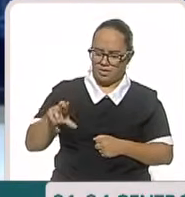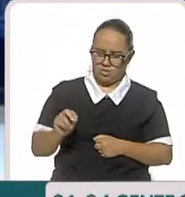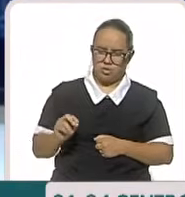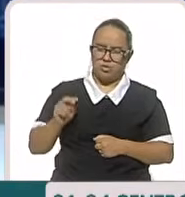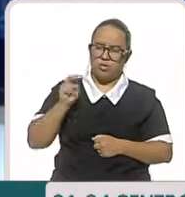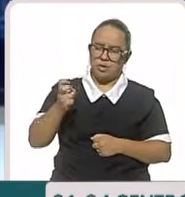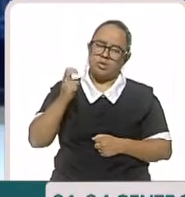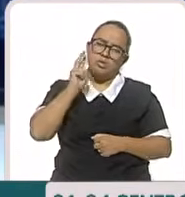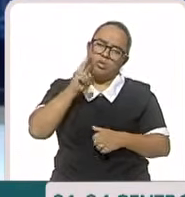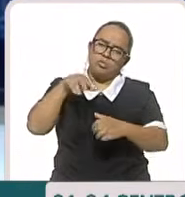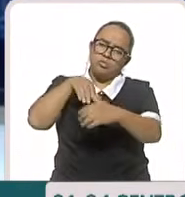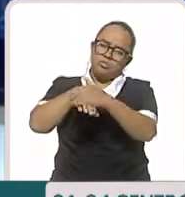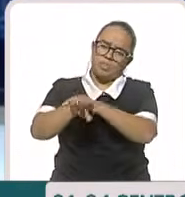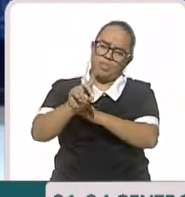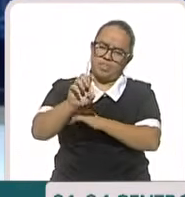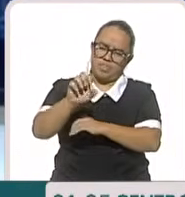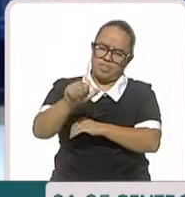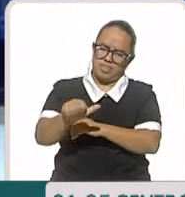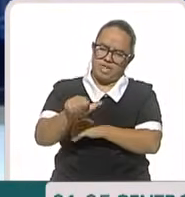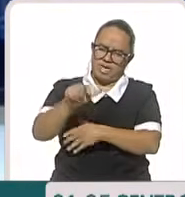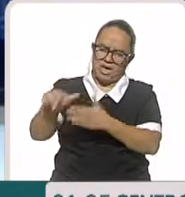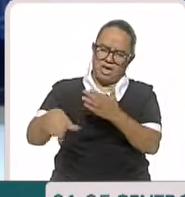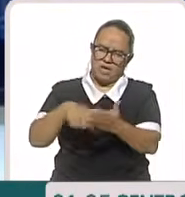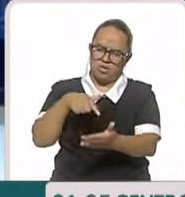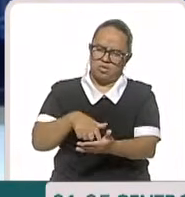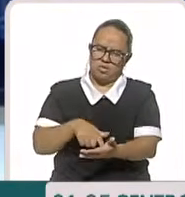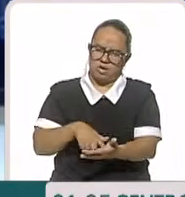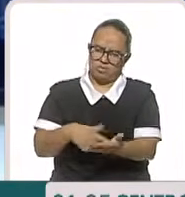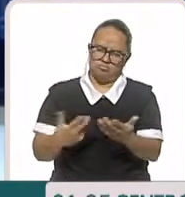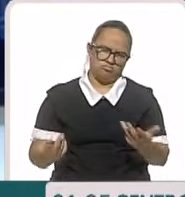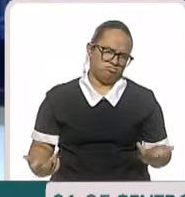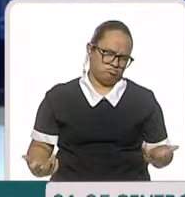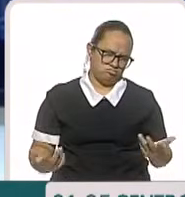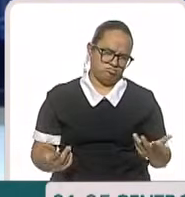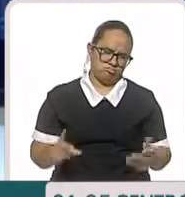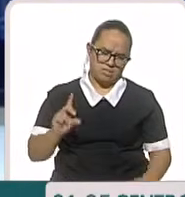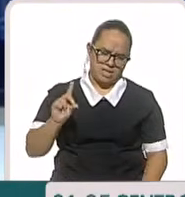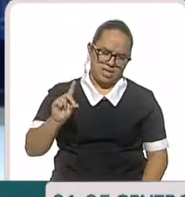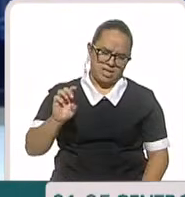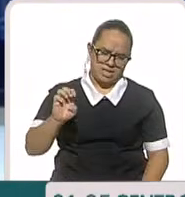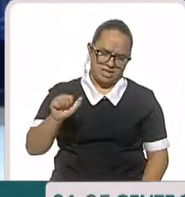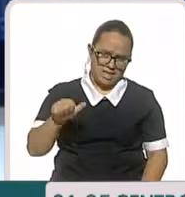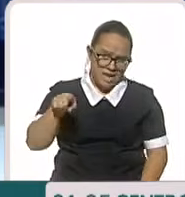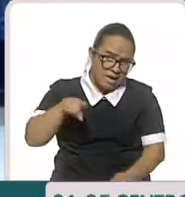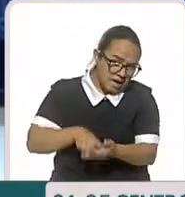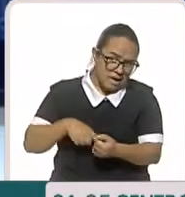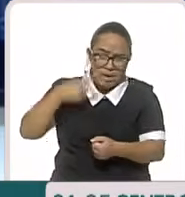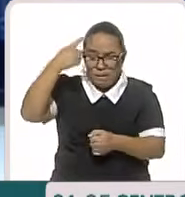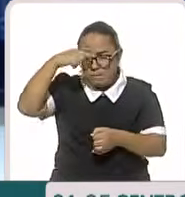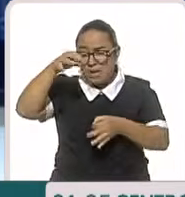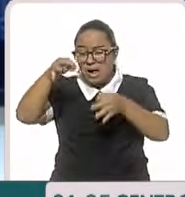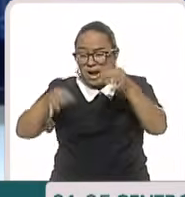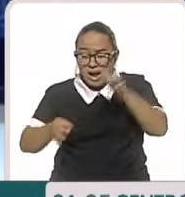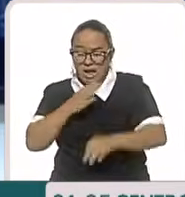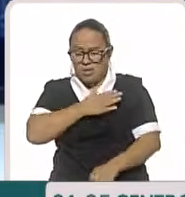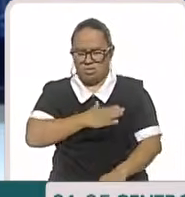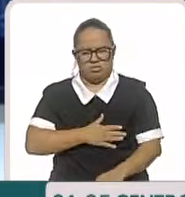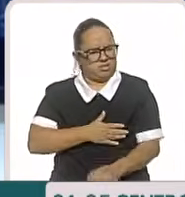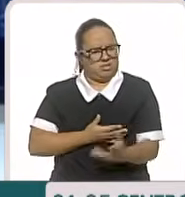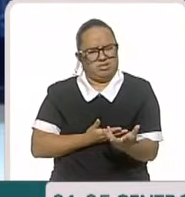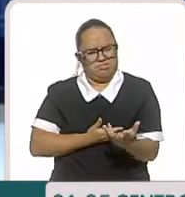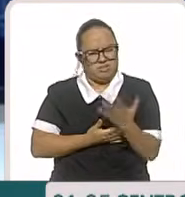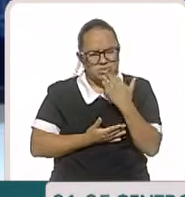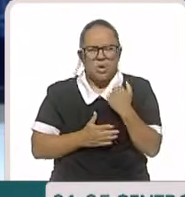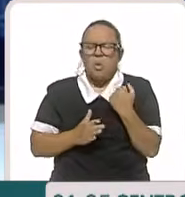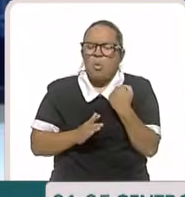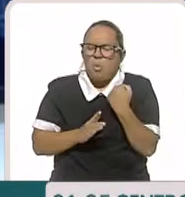las instalaciones de la DEA, que no es un ente, digamos, de procuración de justicia. ¿Hay alguna justificación?